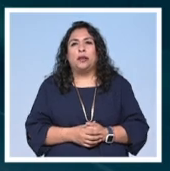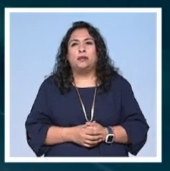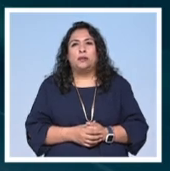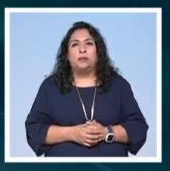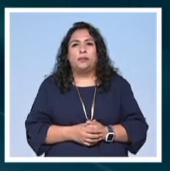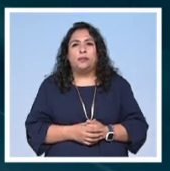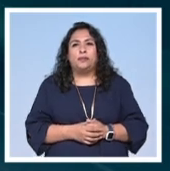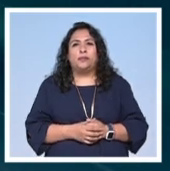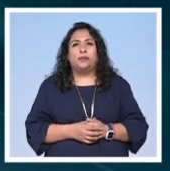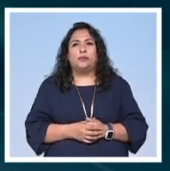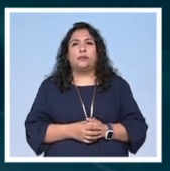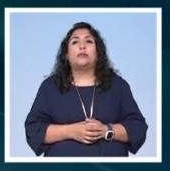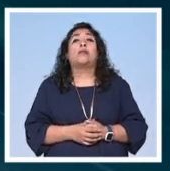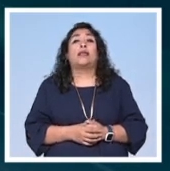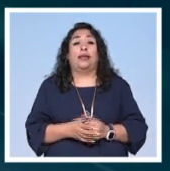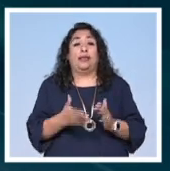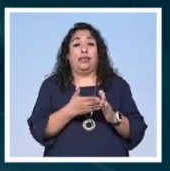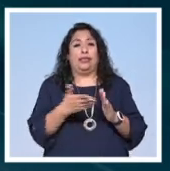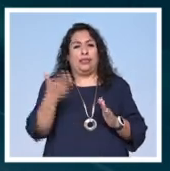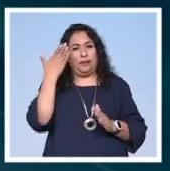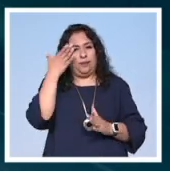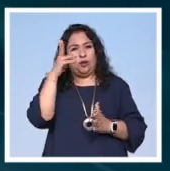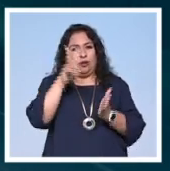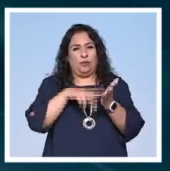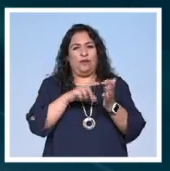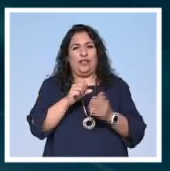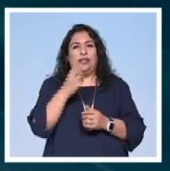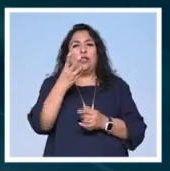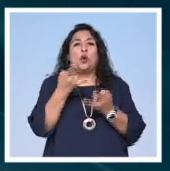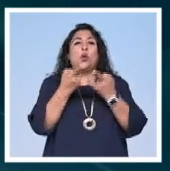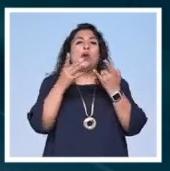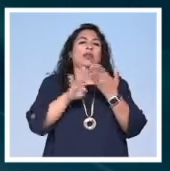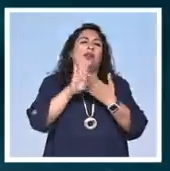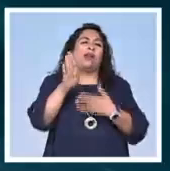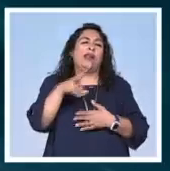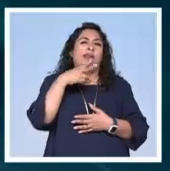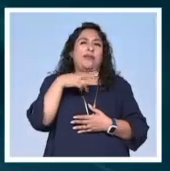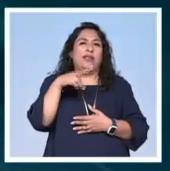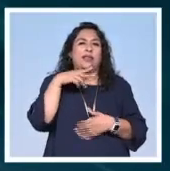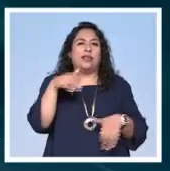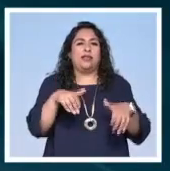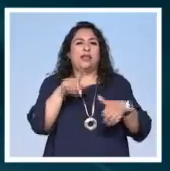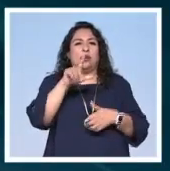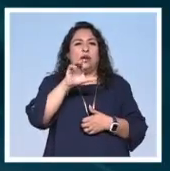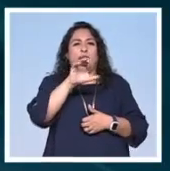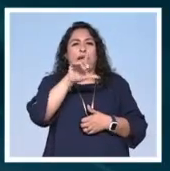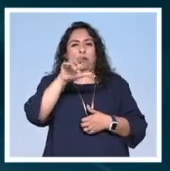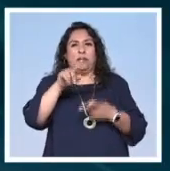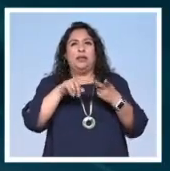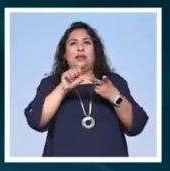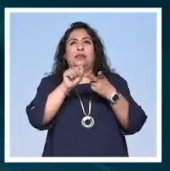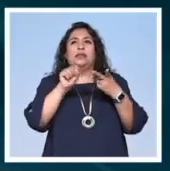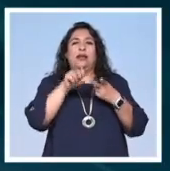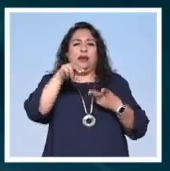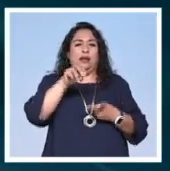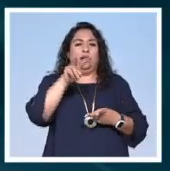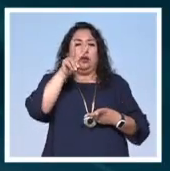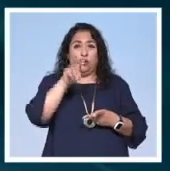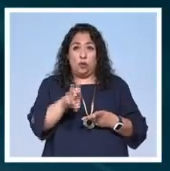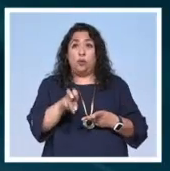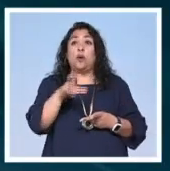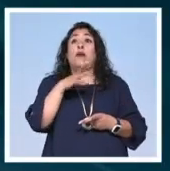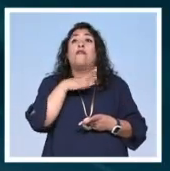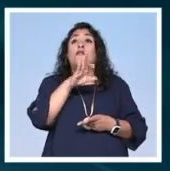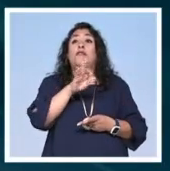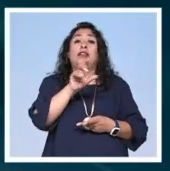Christopher Algunos años esta temporada 2023 de los cuentos antinavideños en el teatro de la capilla y la sala Salvador novo irá